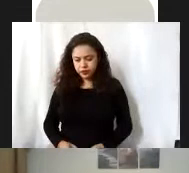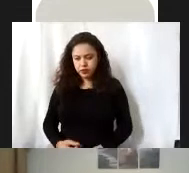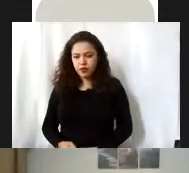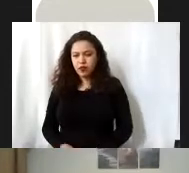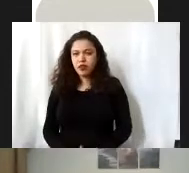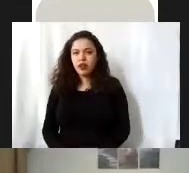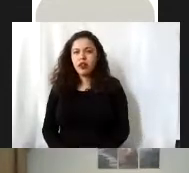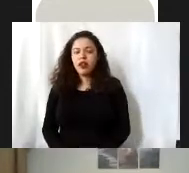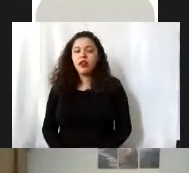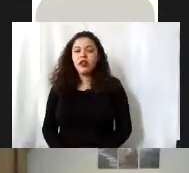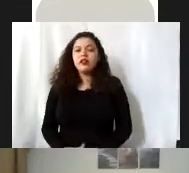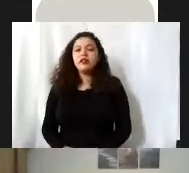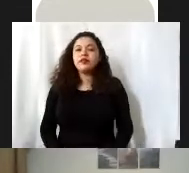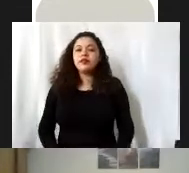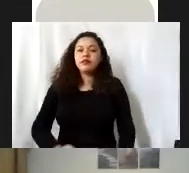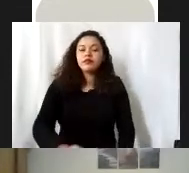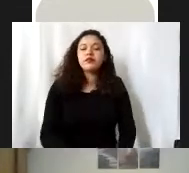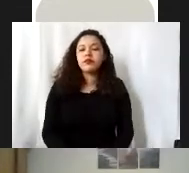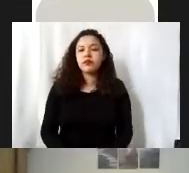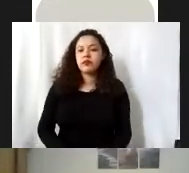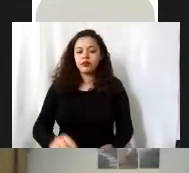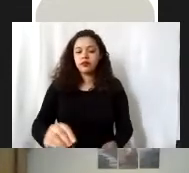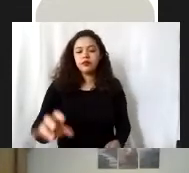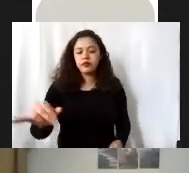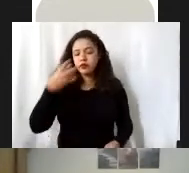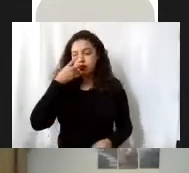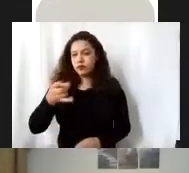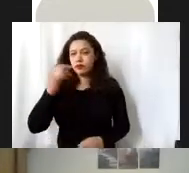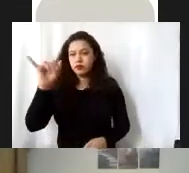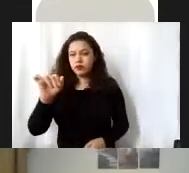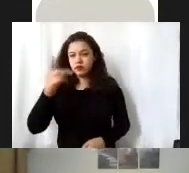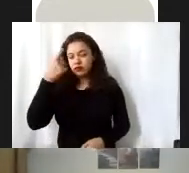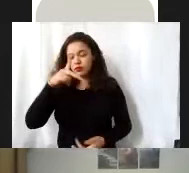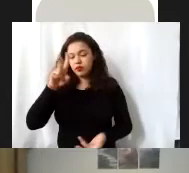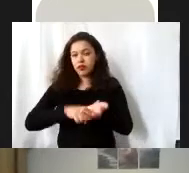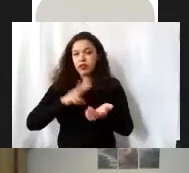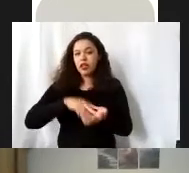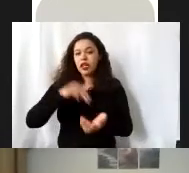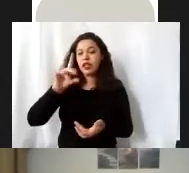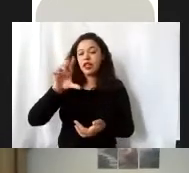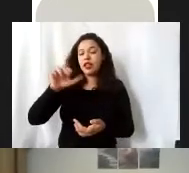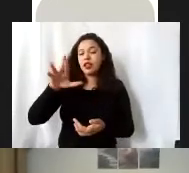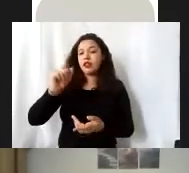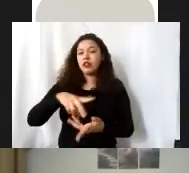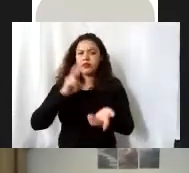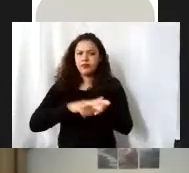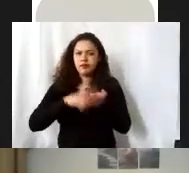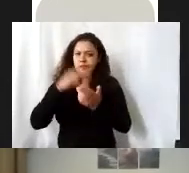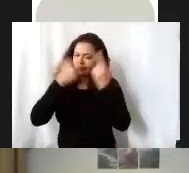pie justamente lo que nos estás comentando a la validación de indicadores que tenemos que estar revisando,